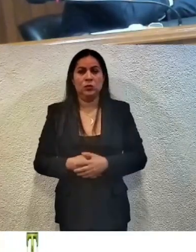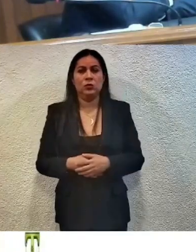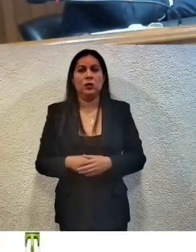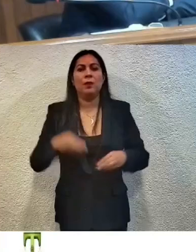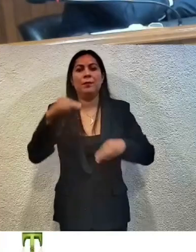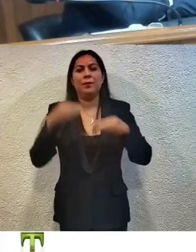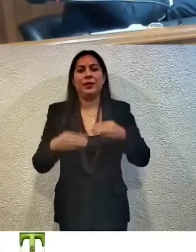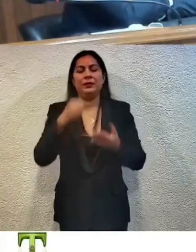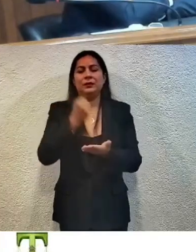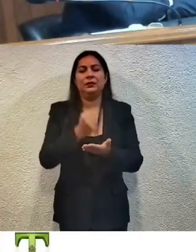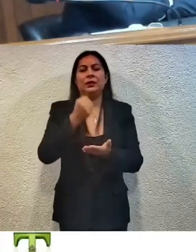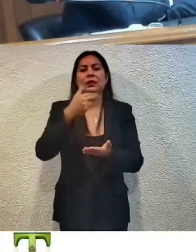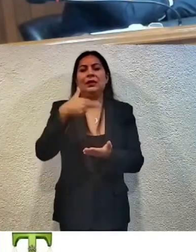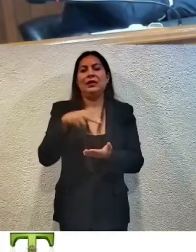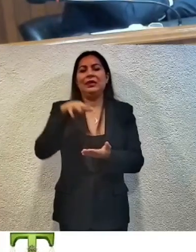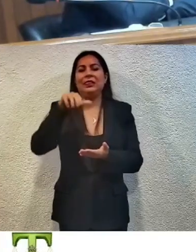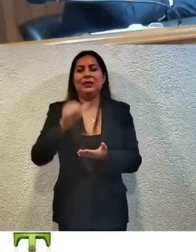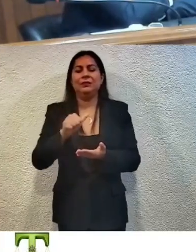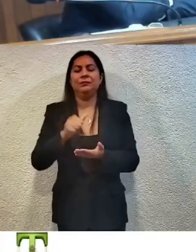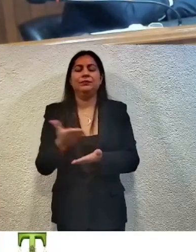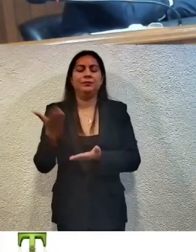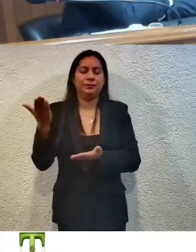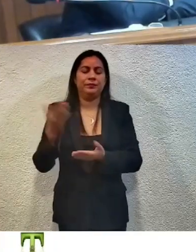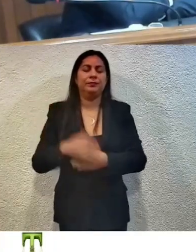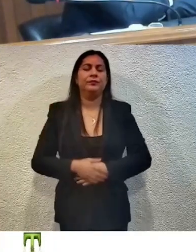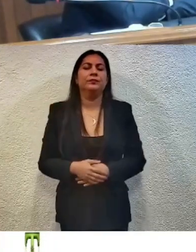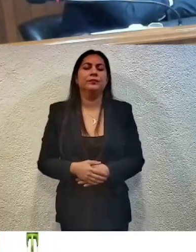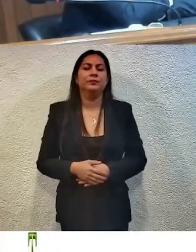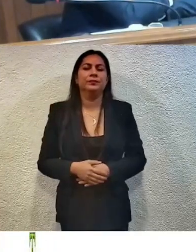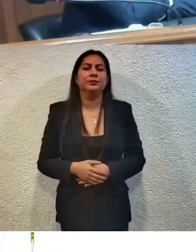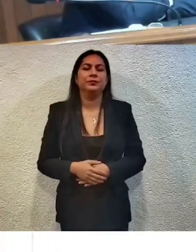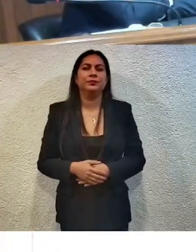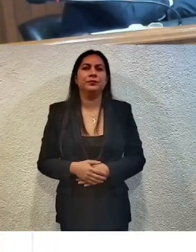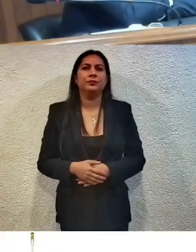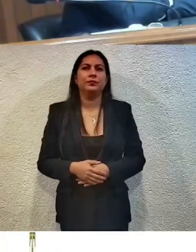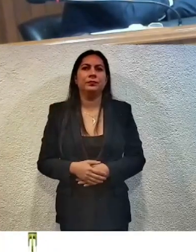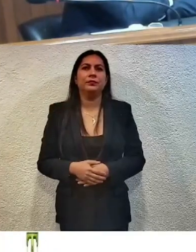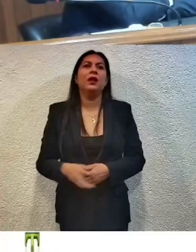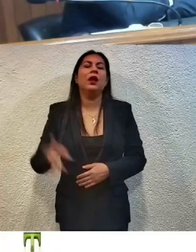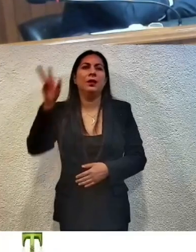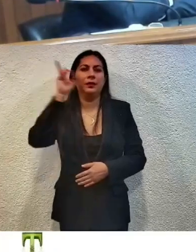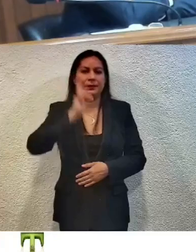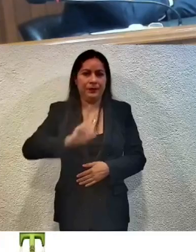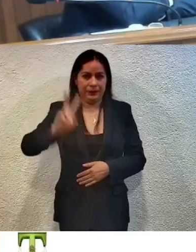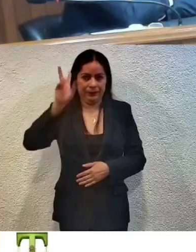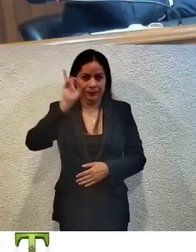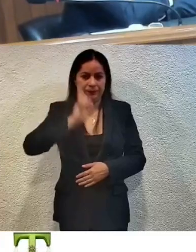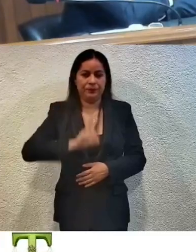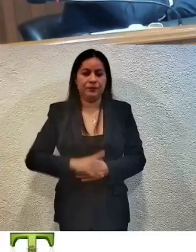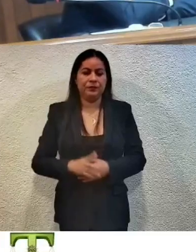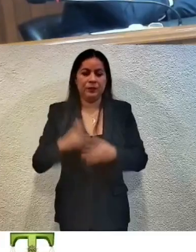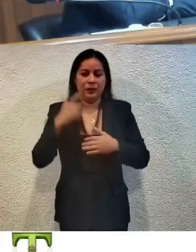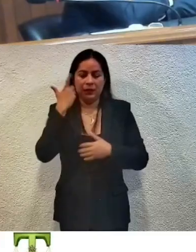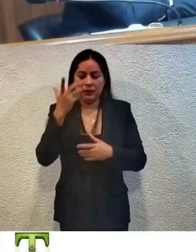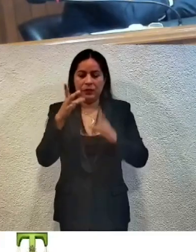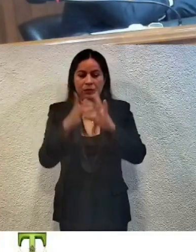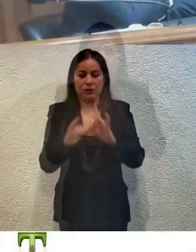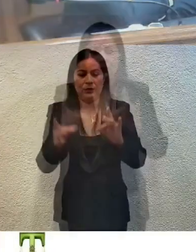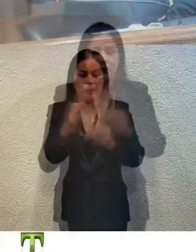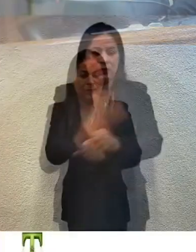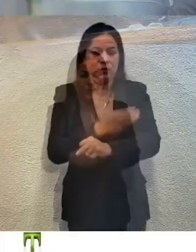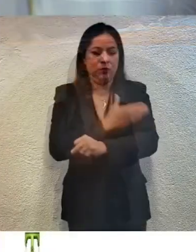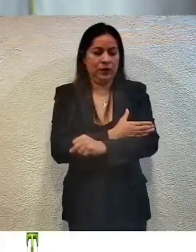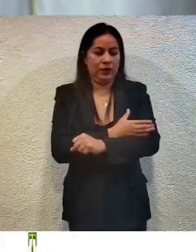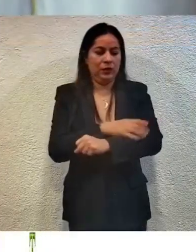Magistrada Hilda tiene el uso de la voz. Bueno, a ver, quiero decirles, compañeros,